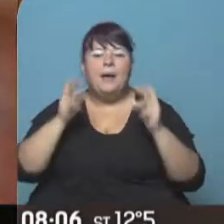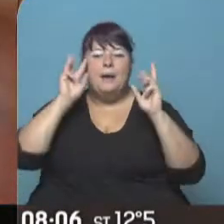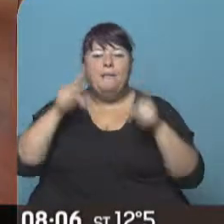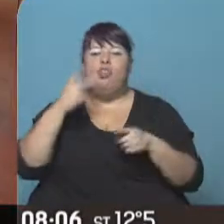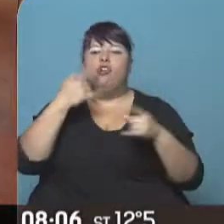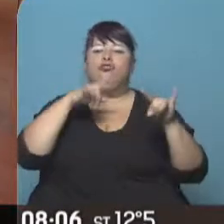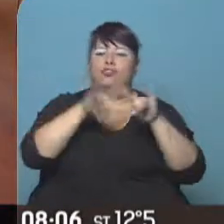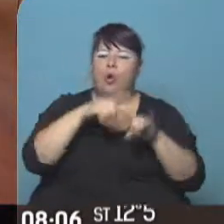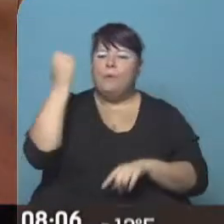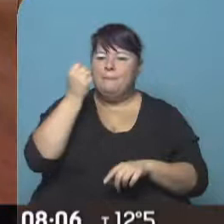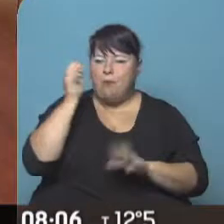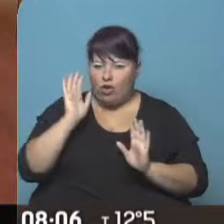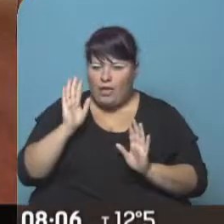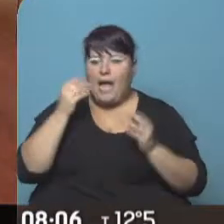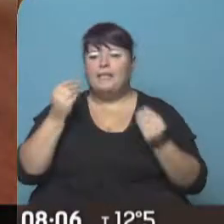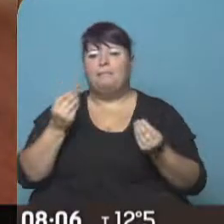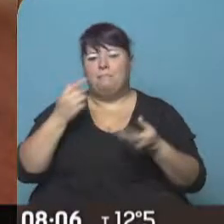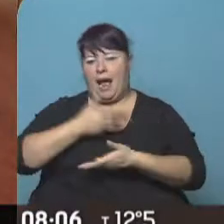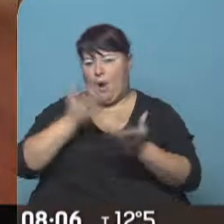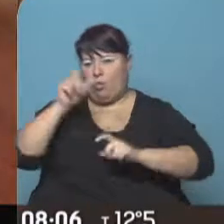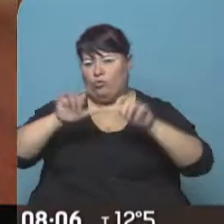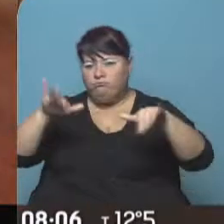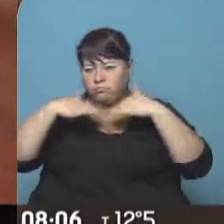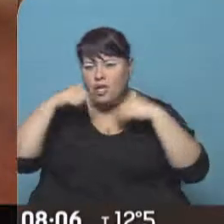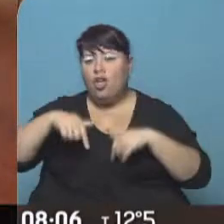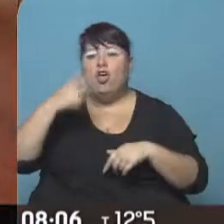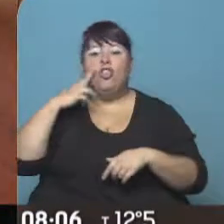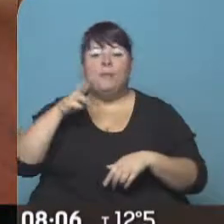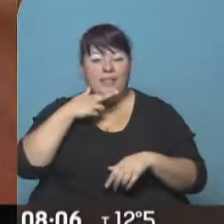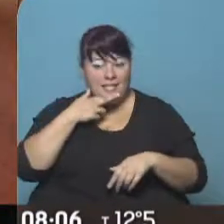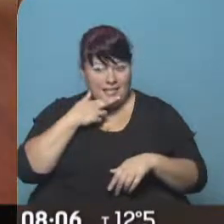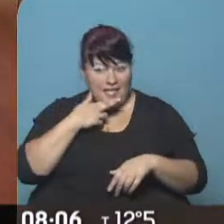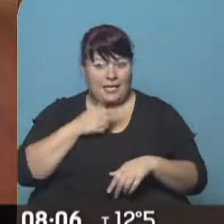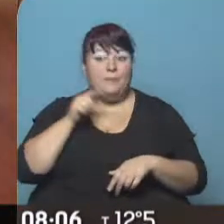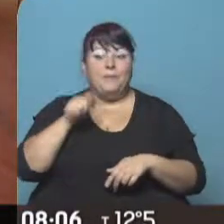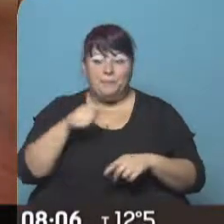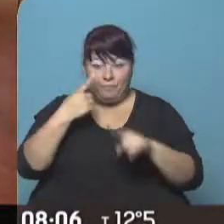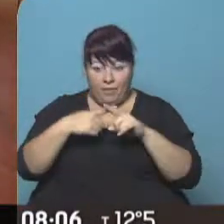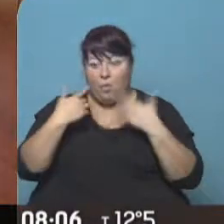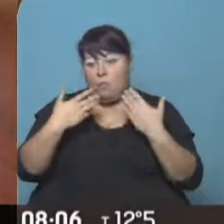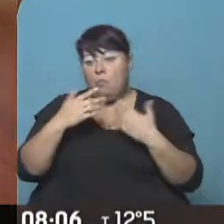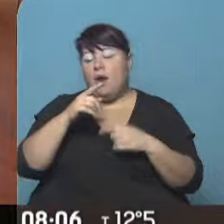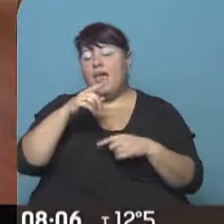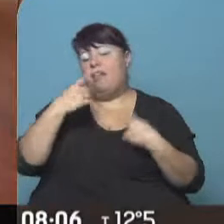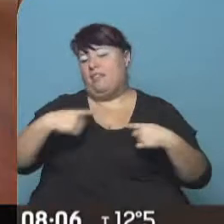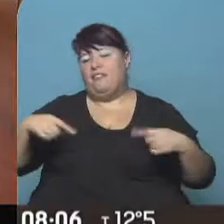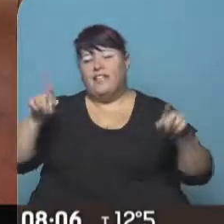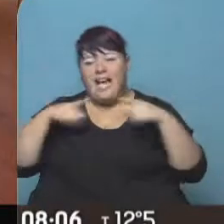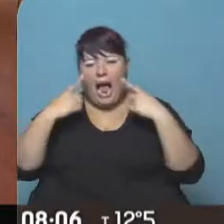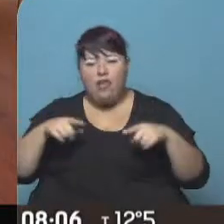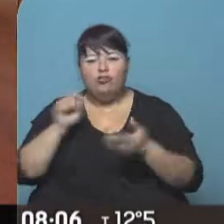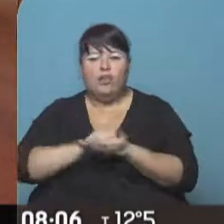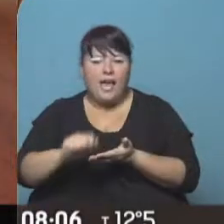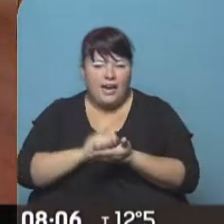dos shows principales para compartir con su gente en este 2017 y en ellos poder recorrer los temas que